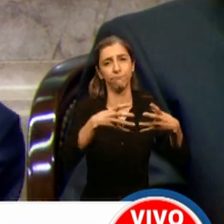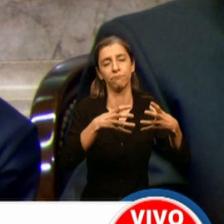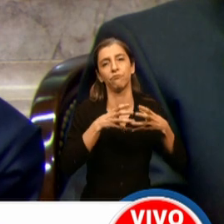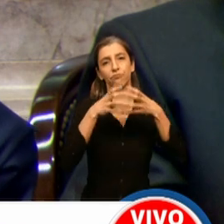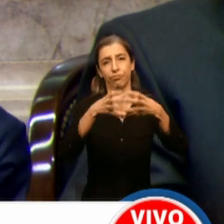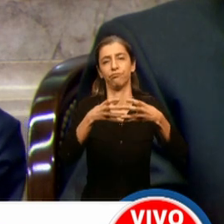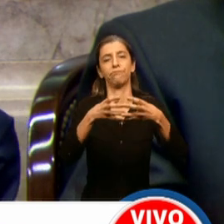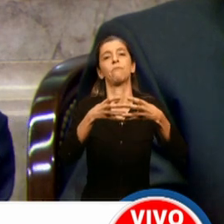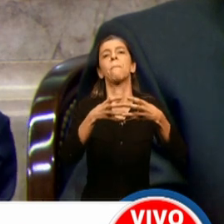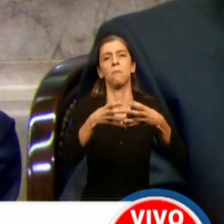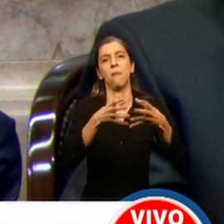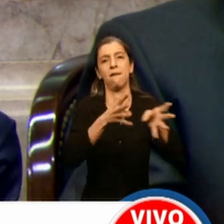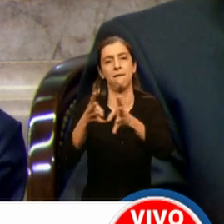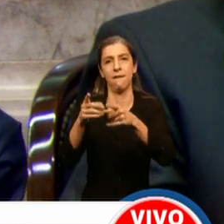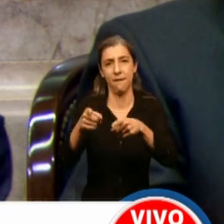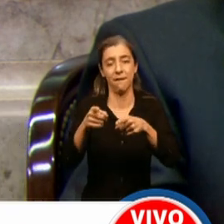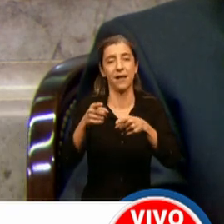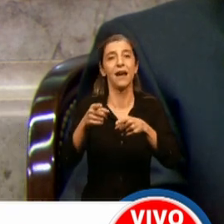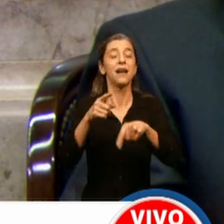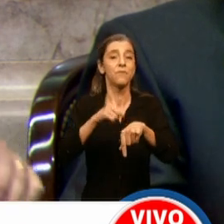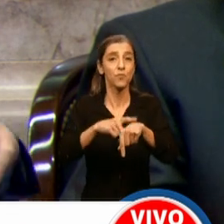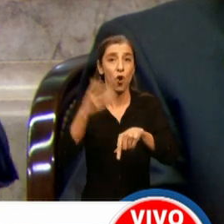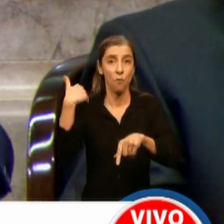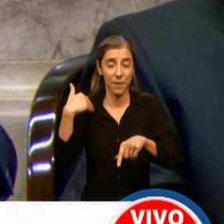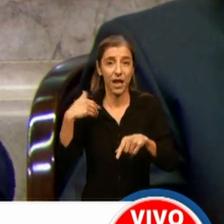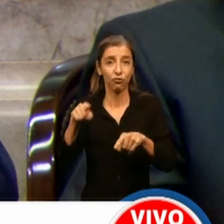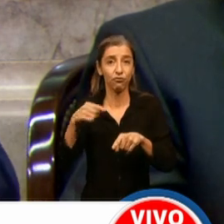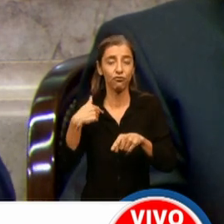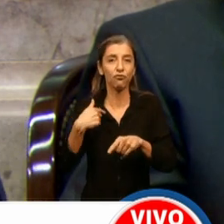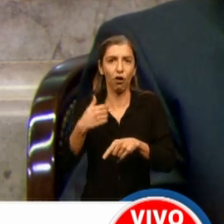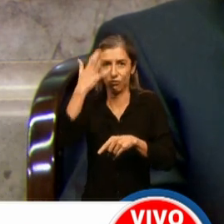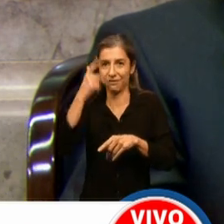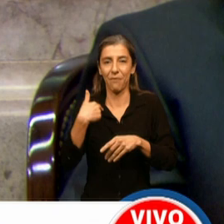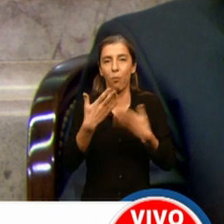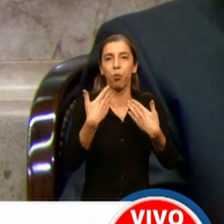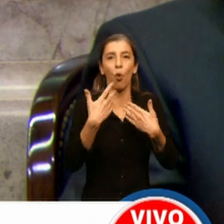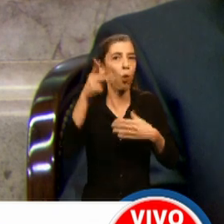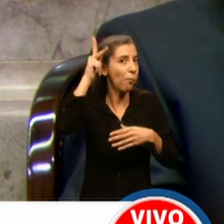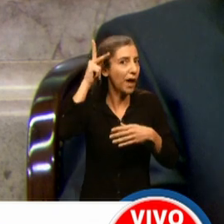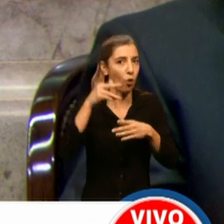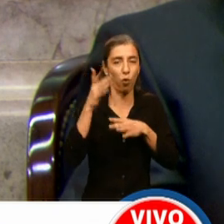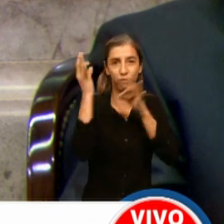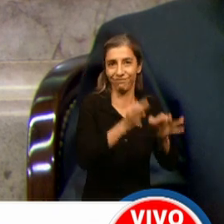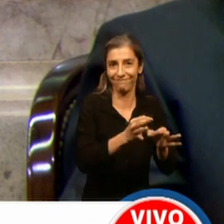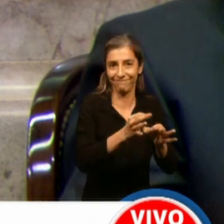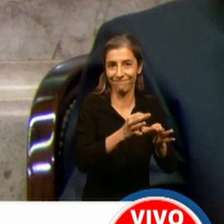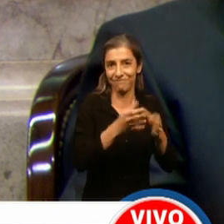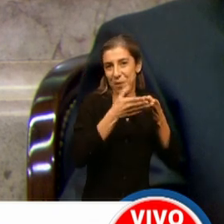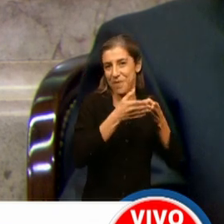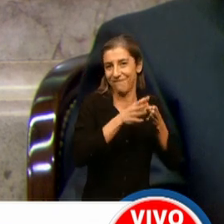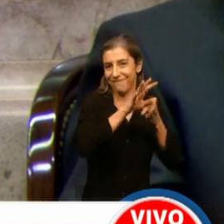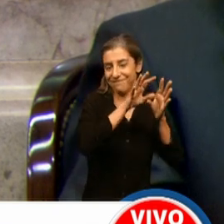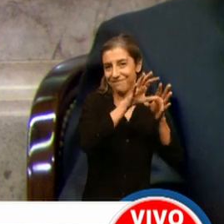esta operación militar permitió el desembarco de san martín en perú güemes con esa estrategia